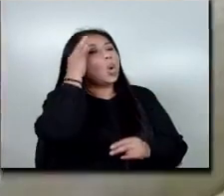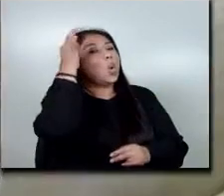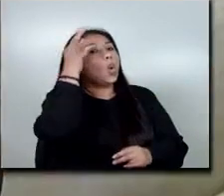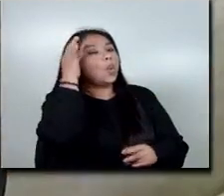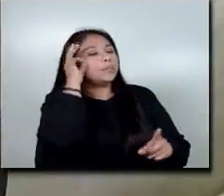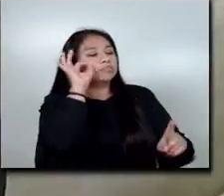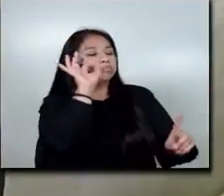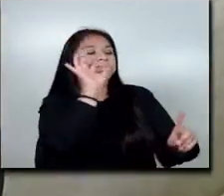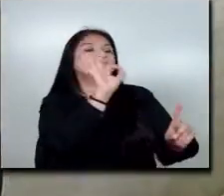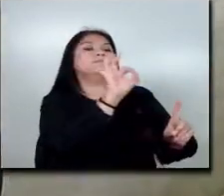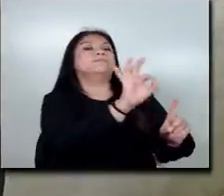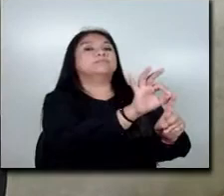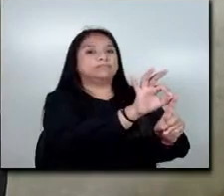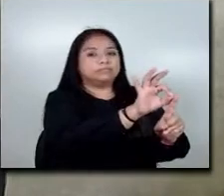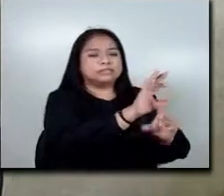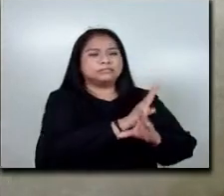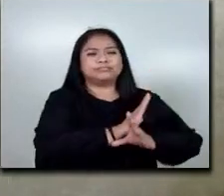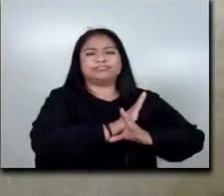y